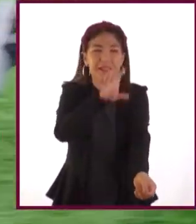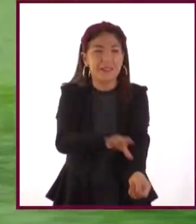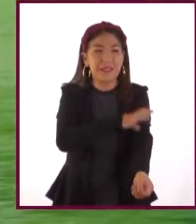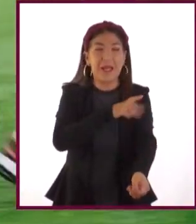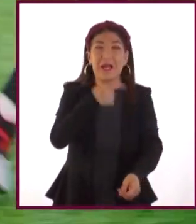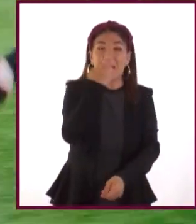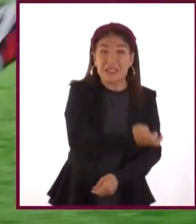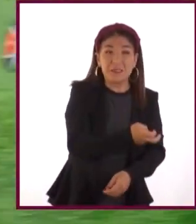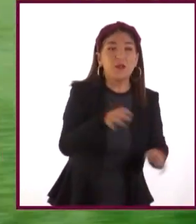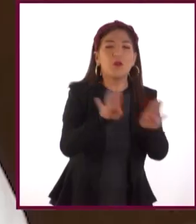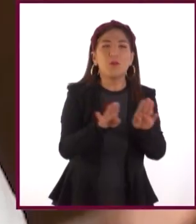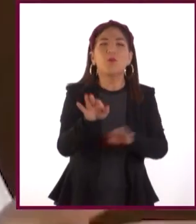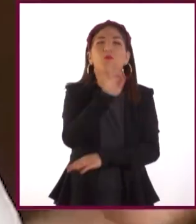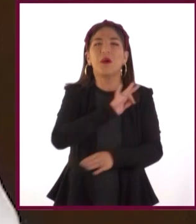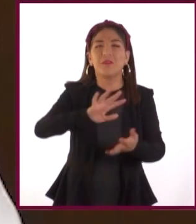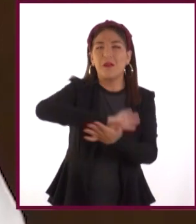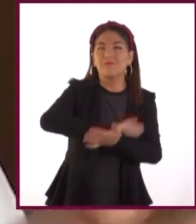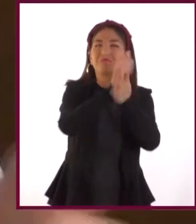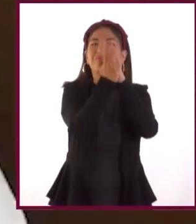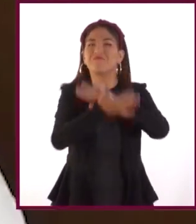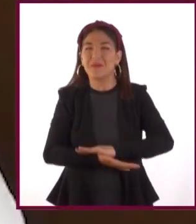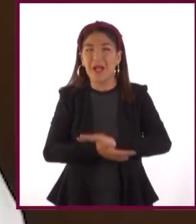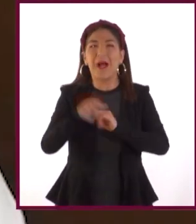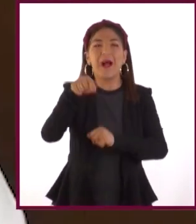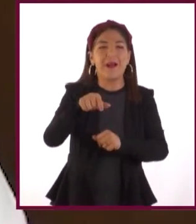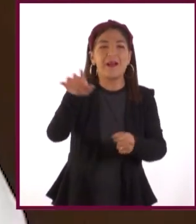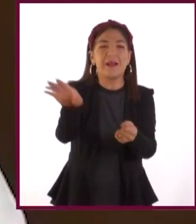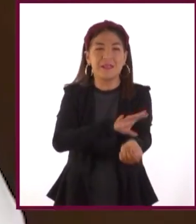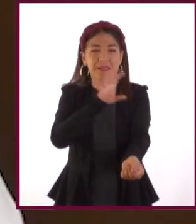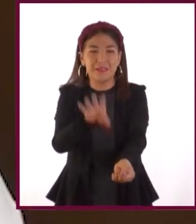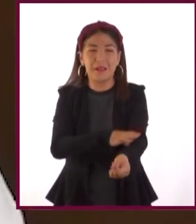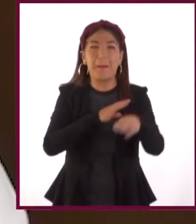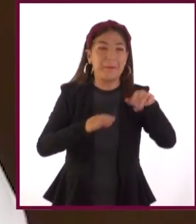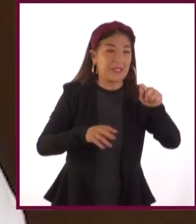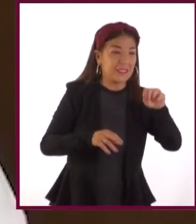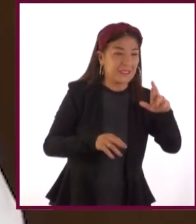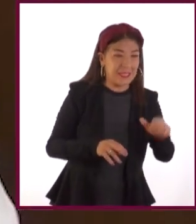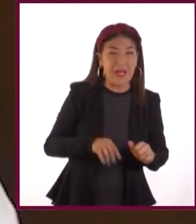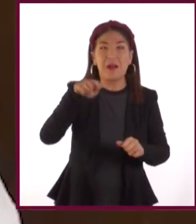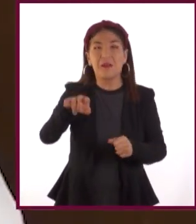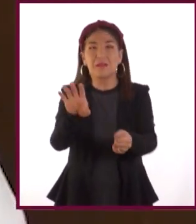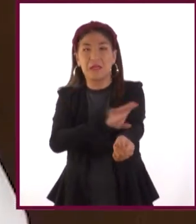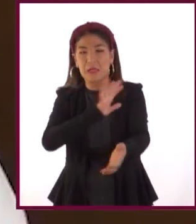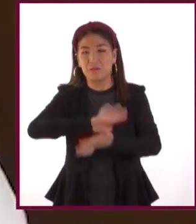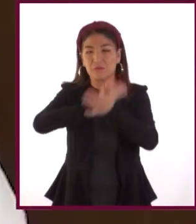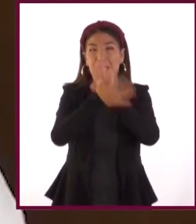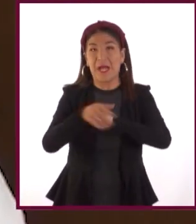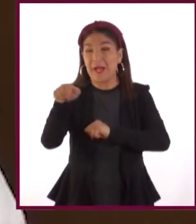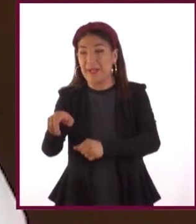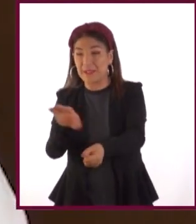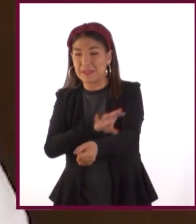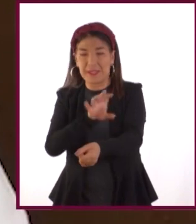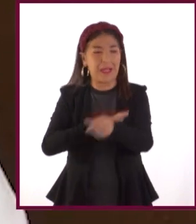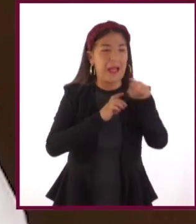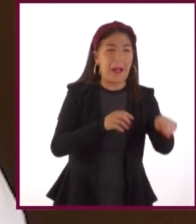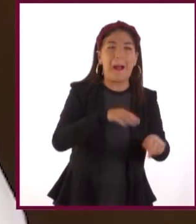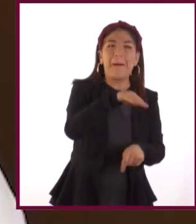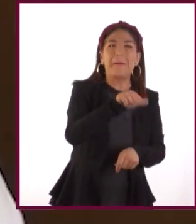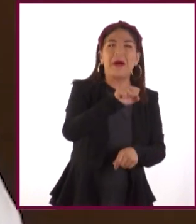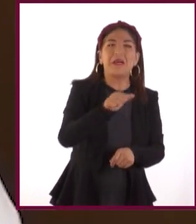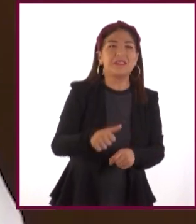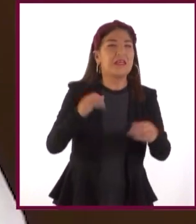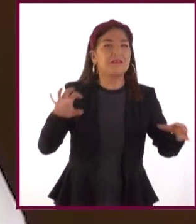concepto similar. Siempre se pide que estemos en un sistema aislado, sin que